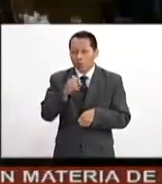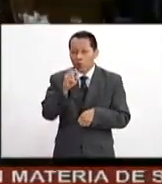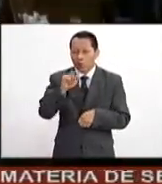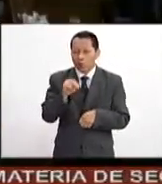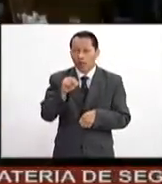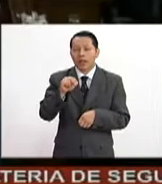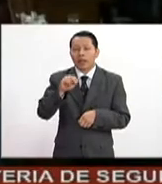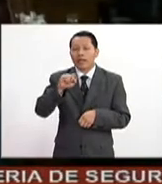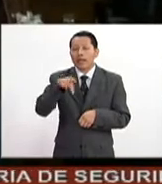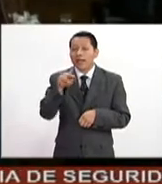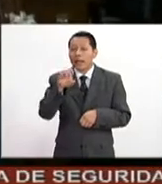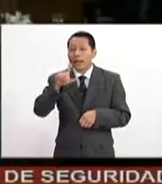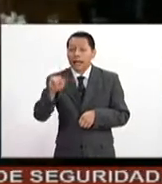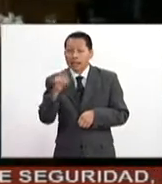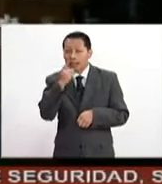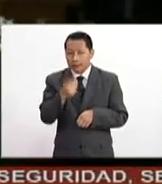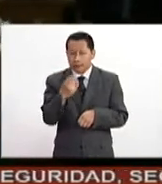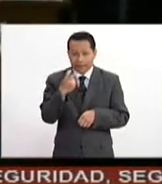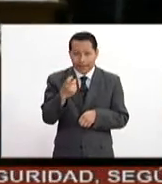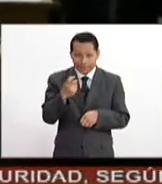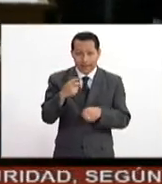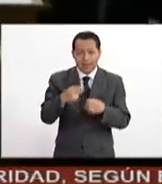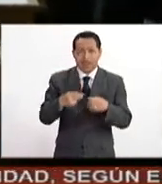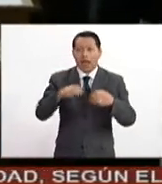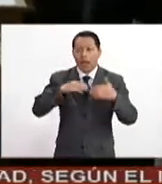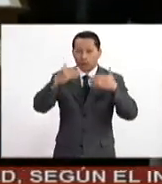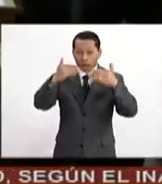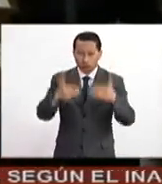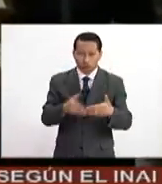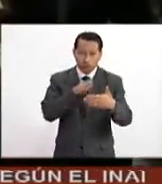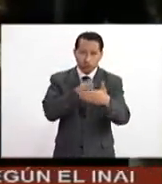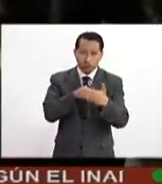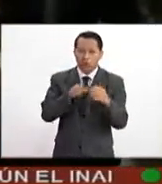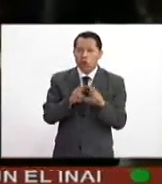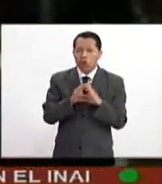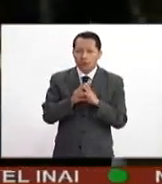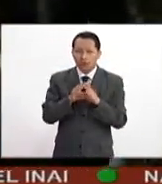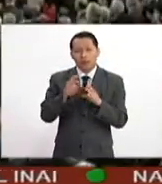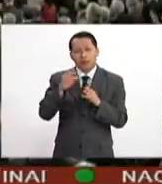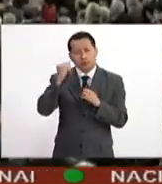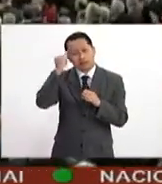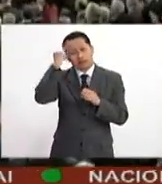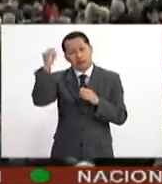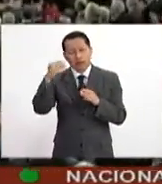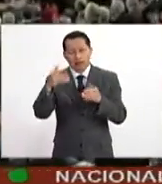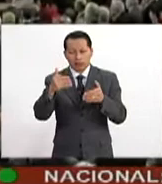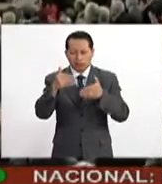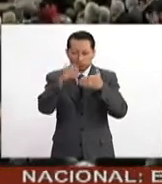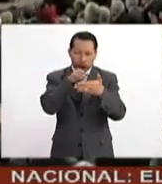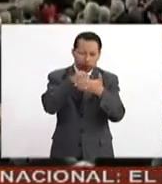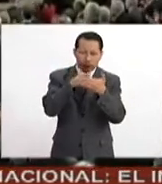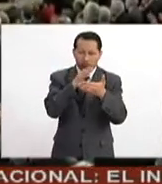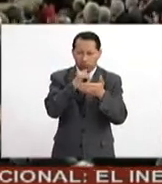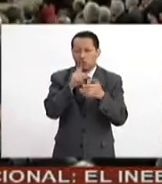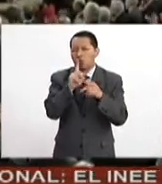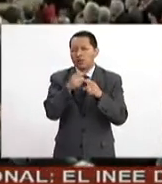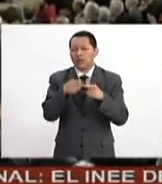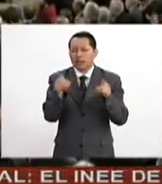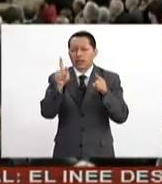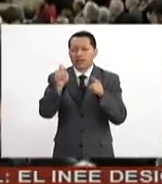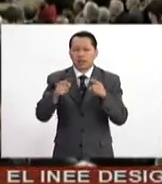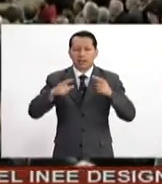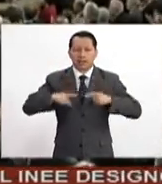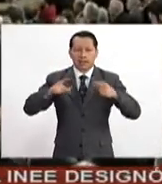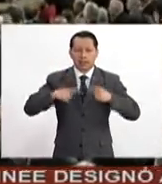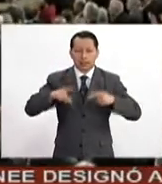que en la definición de estas barreras físicas se tomaría en cuenta no necesariamente la idea de un muro impenetrable, sino lo que los propios